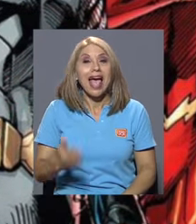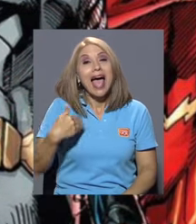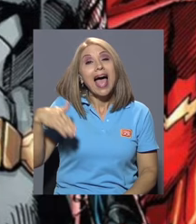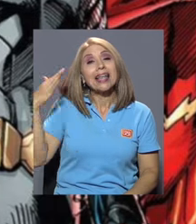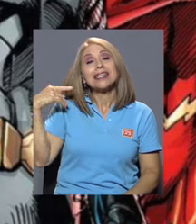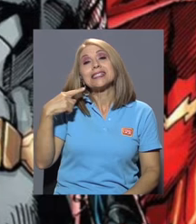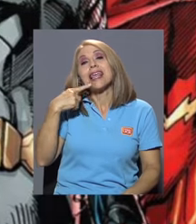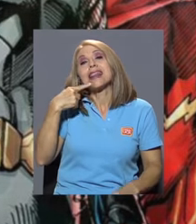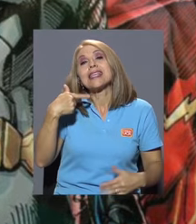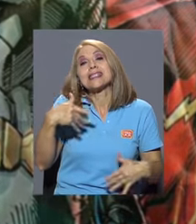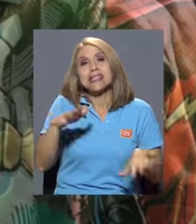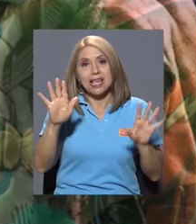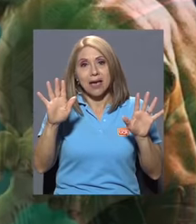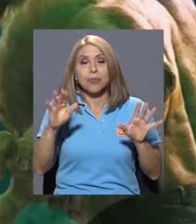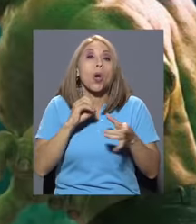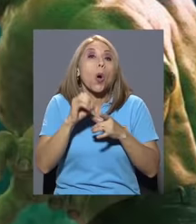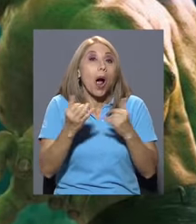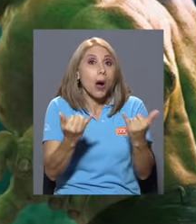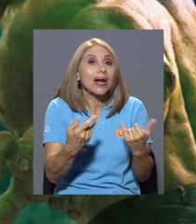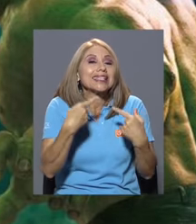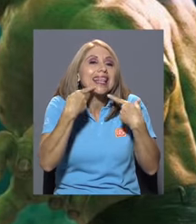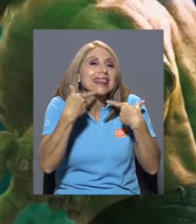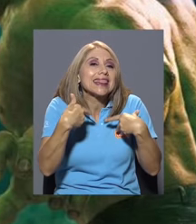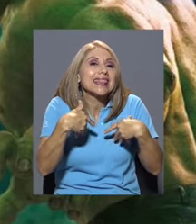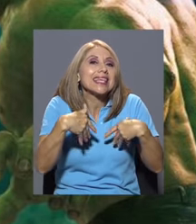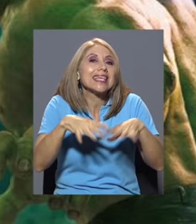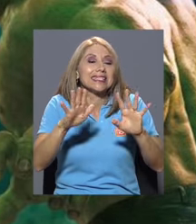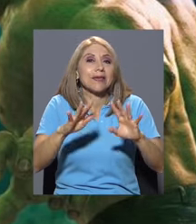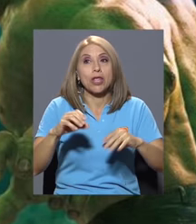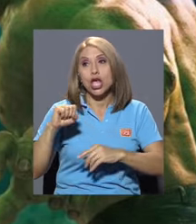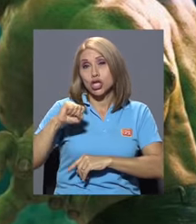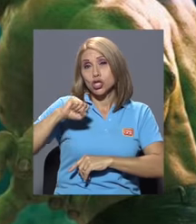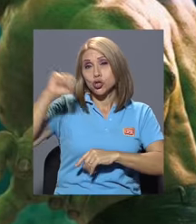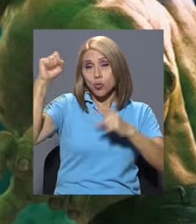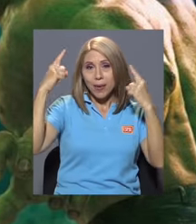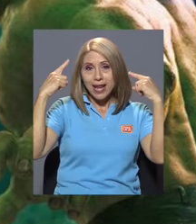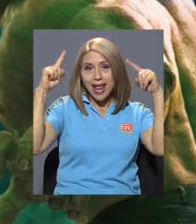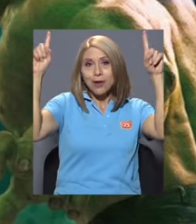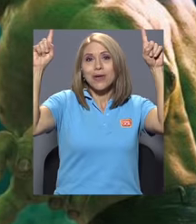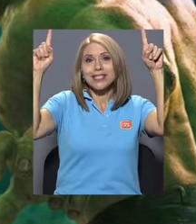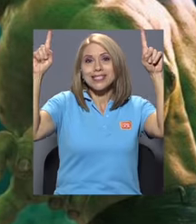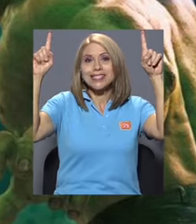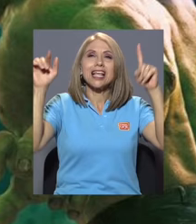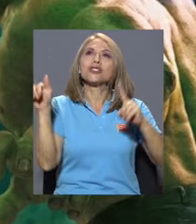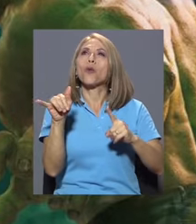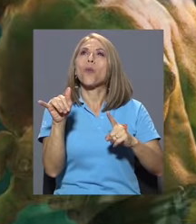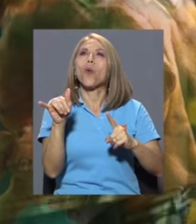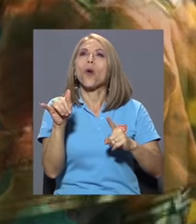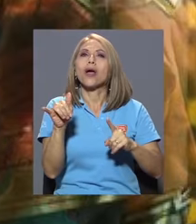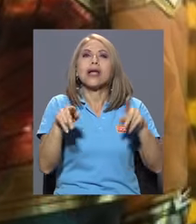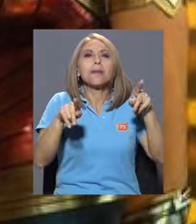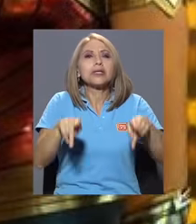o dicen algunos, que los superhéroes llenaban un vacío